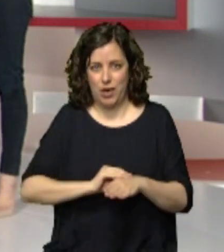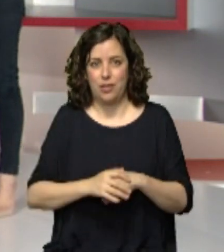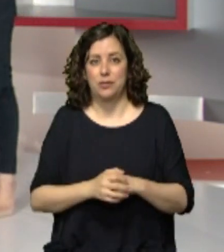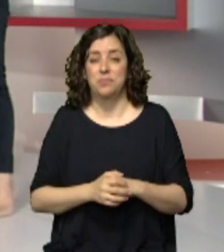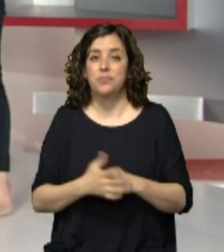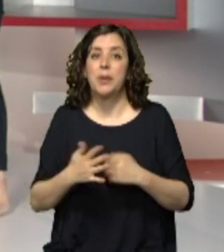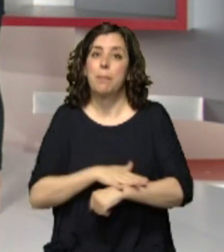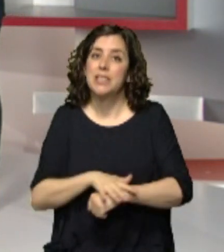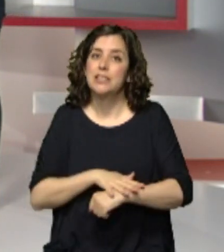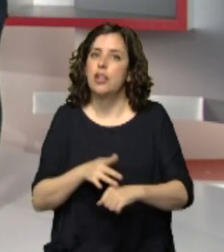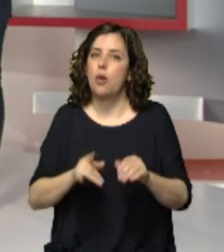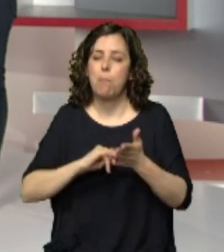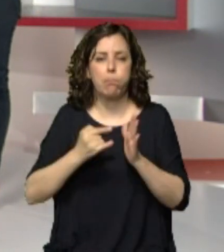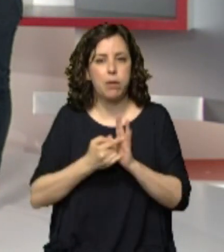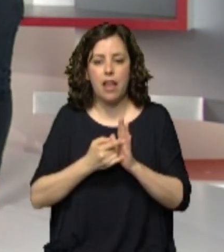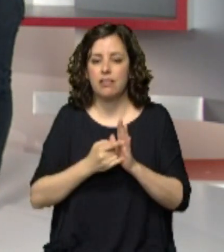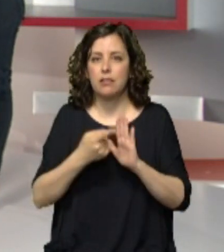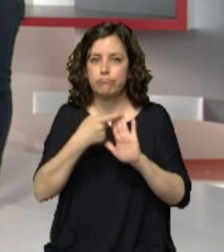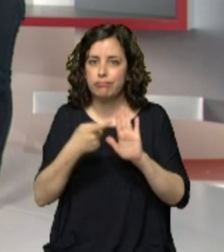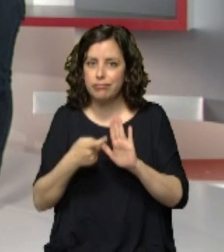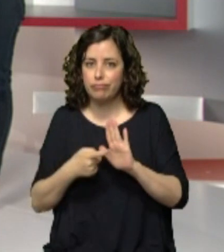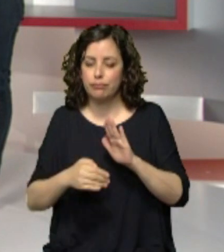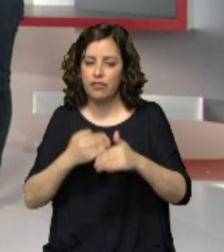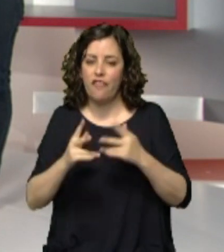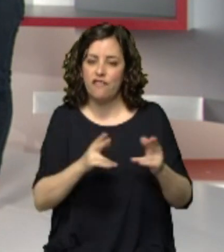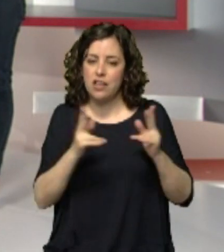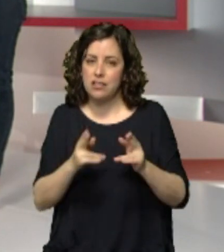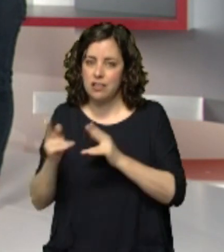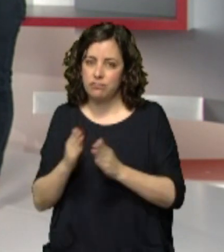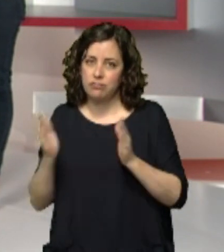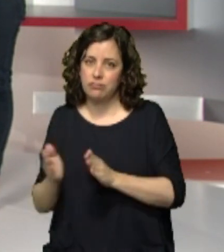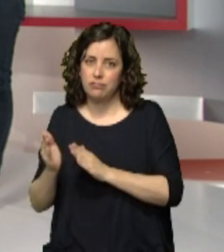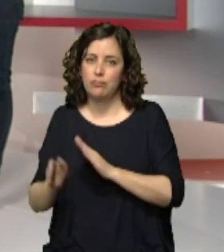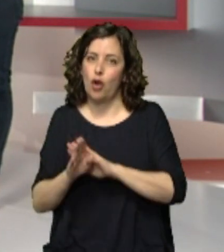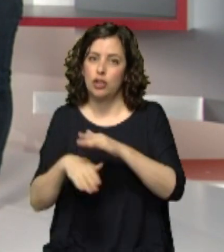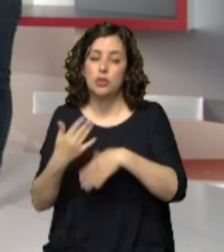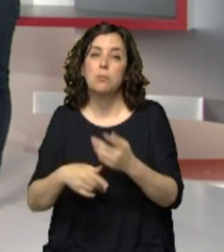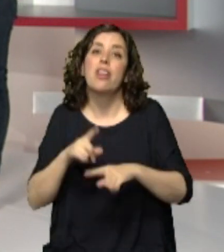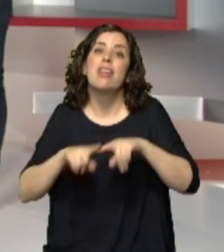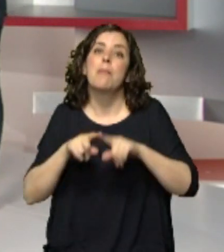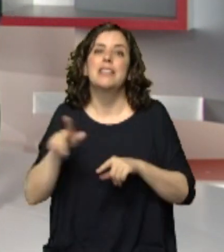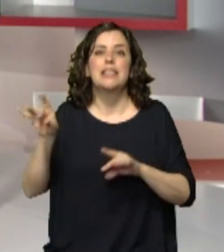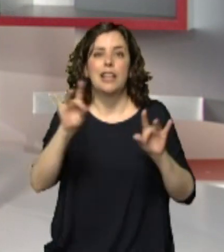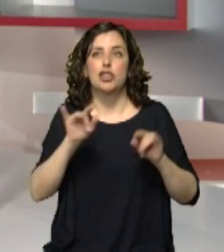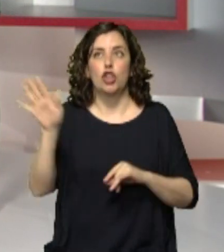previsto de la desescalada, si bien se van a valorar algunos cambios aportados por diferentes territorios.